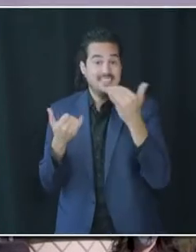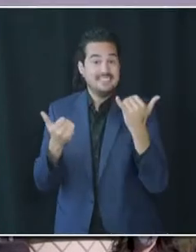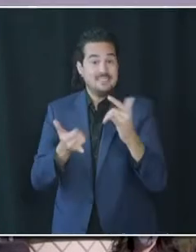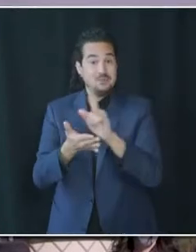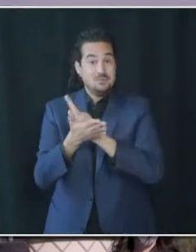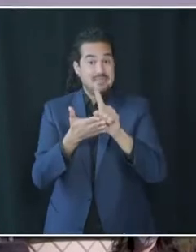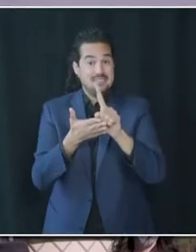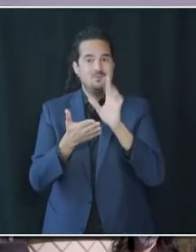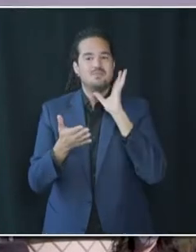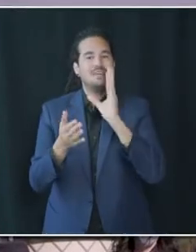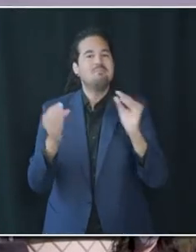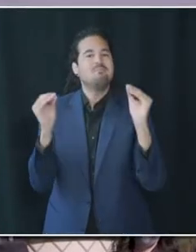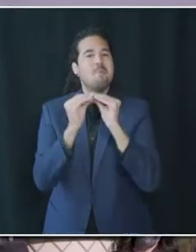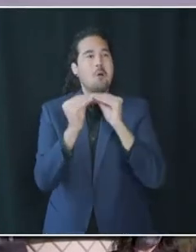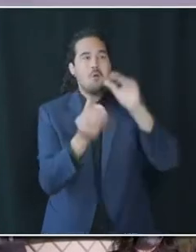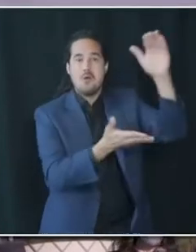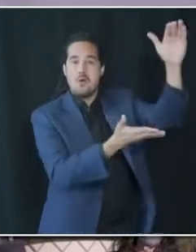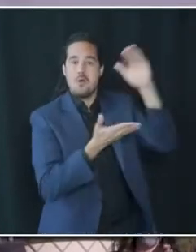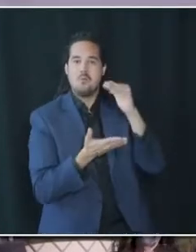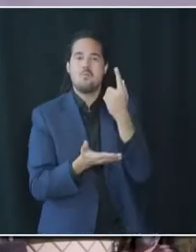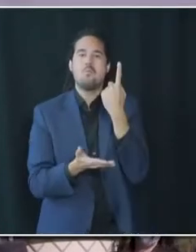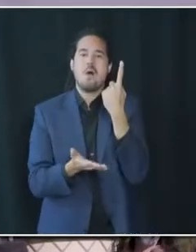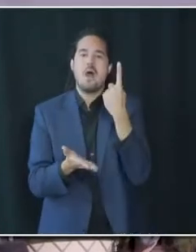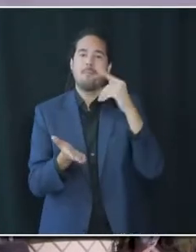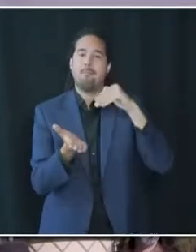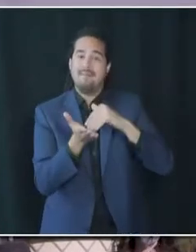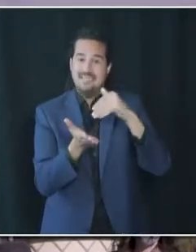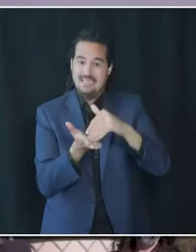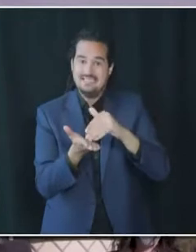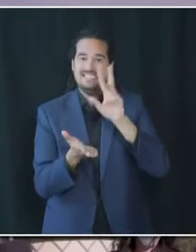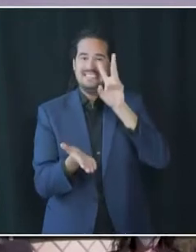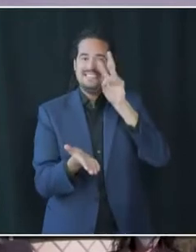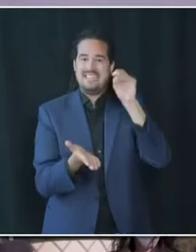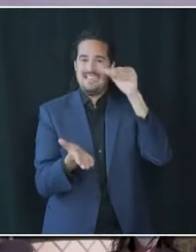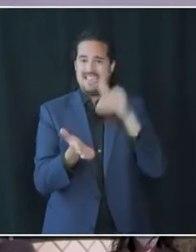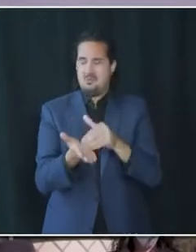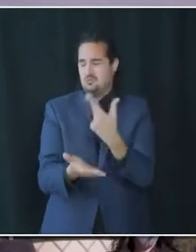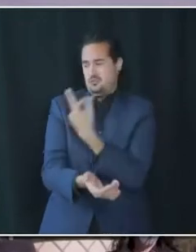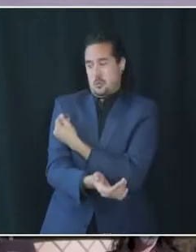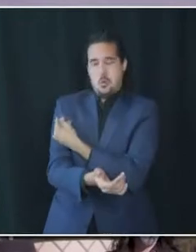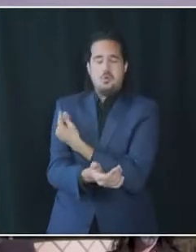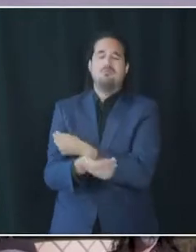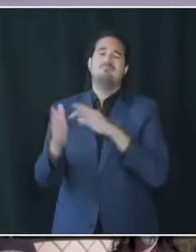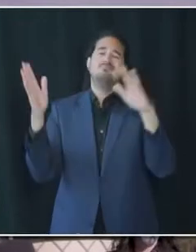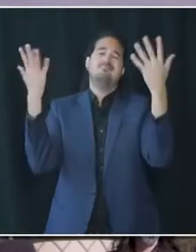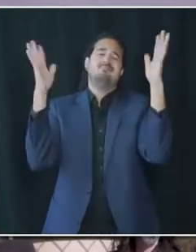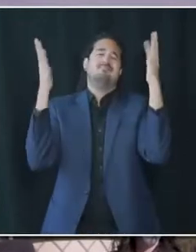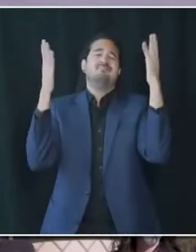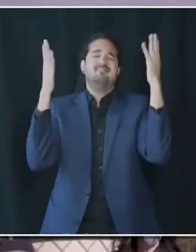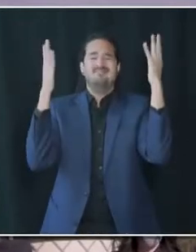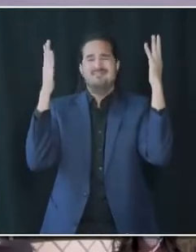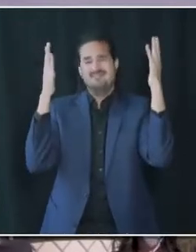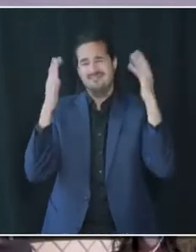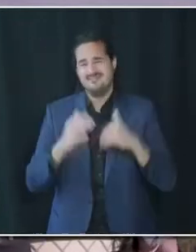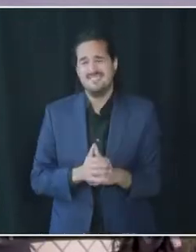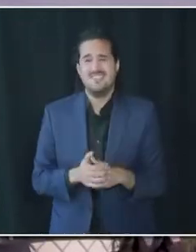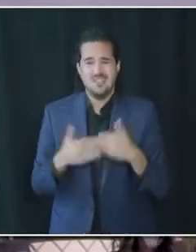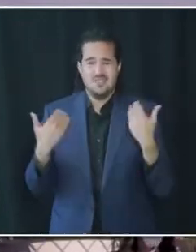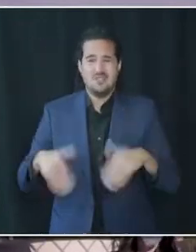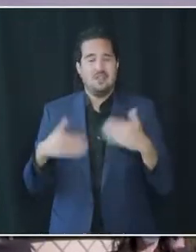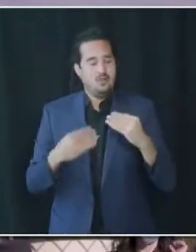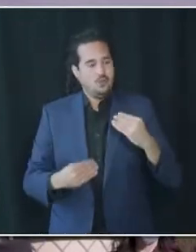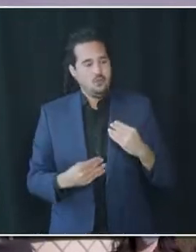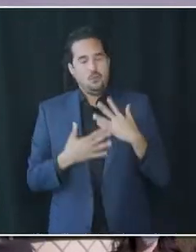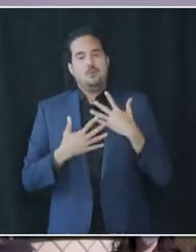60 mil dosis de la vacuna noticia alentadora tenemos un promedio